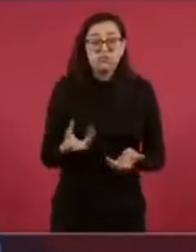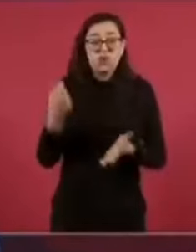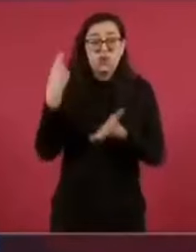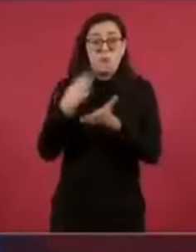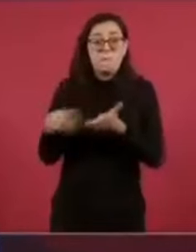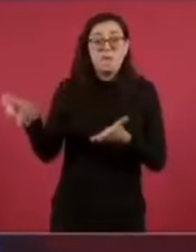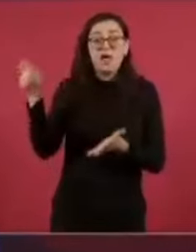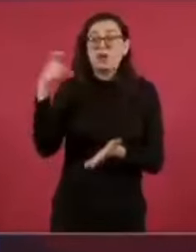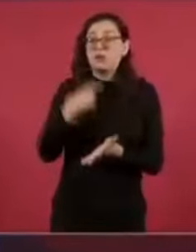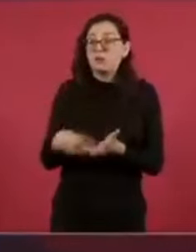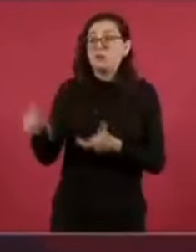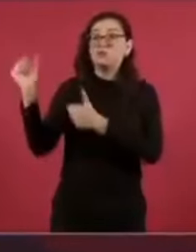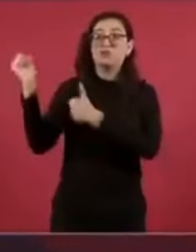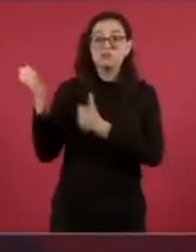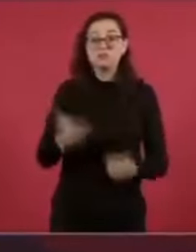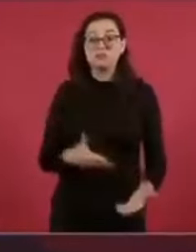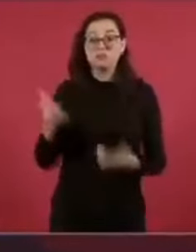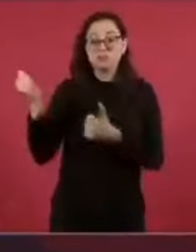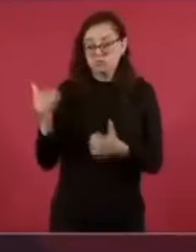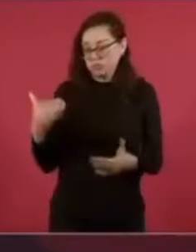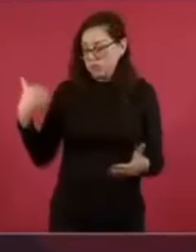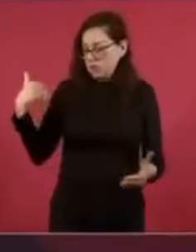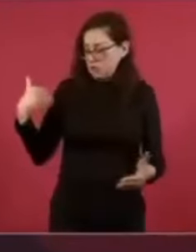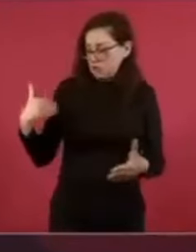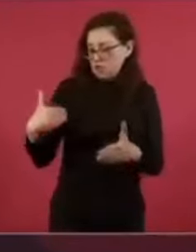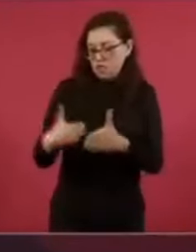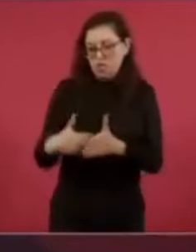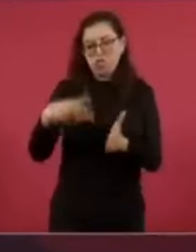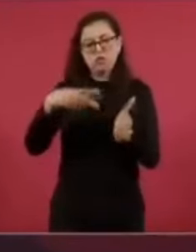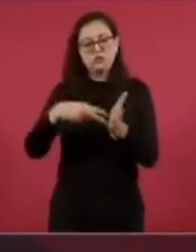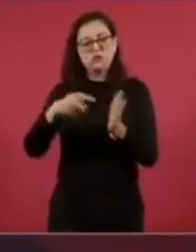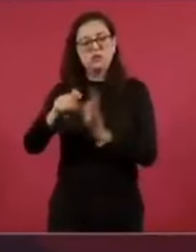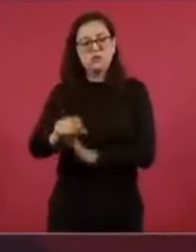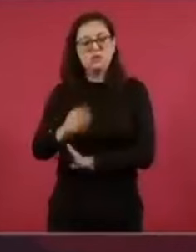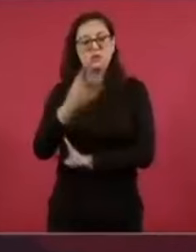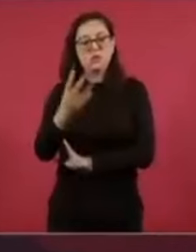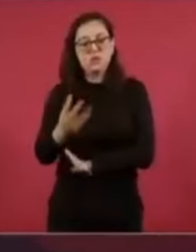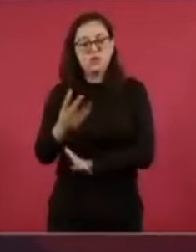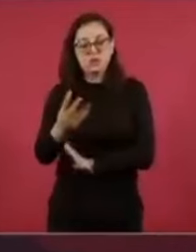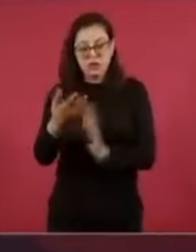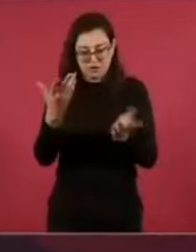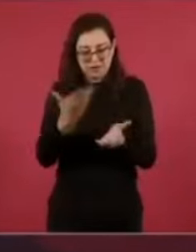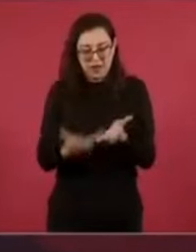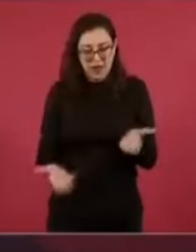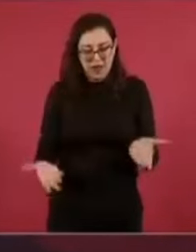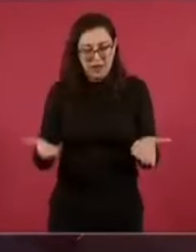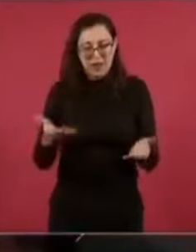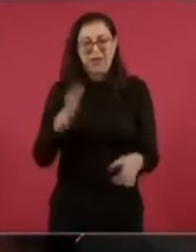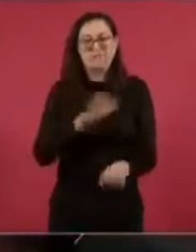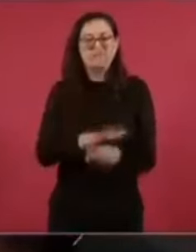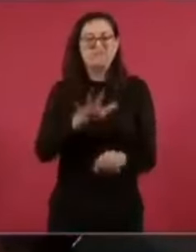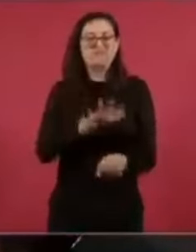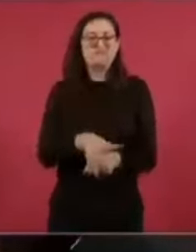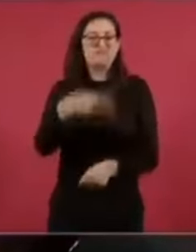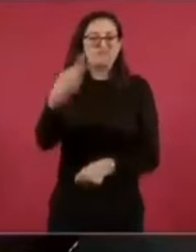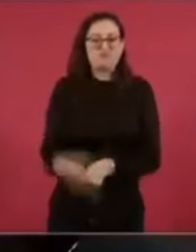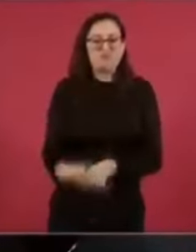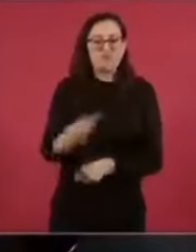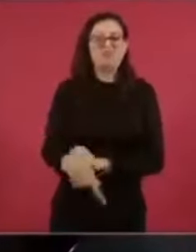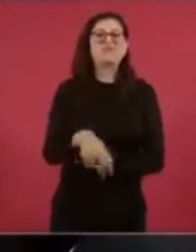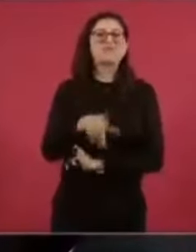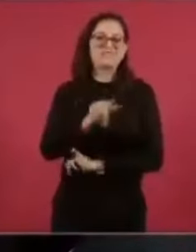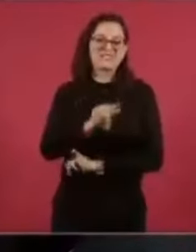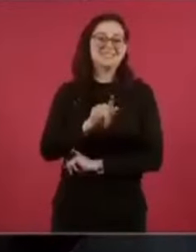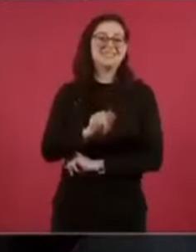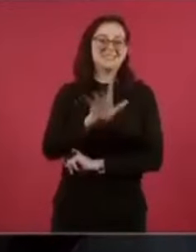Amigas y amigos de 4t México Qué gusto estar nuevamente con ustedes en nuestro programa hoy compartimos